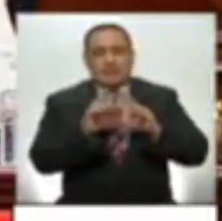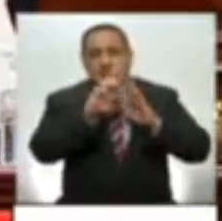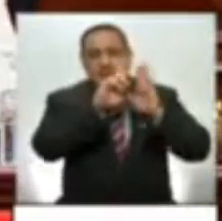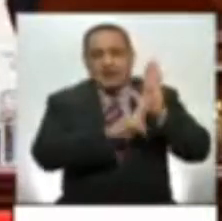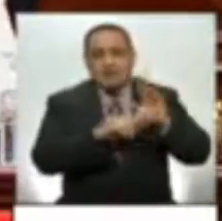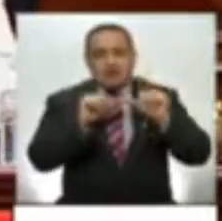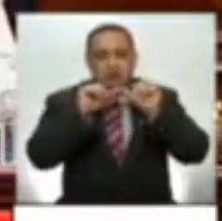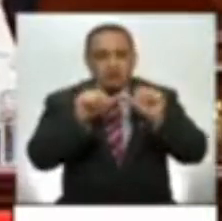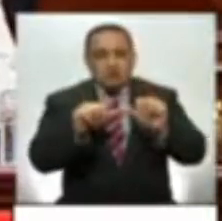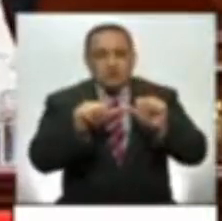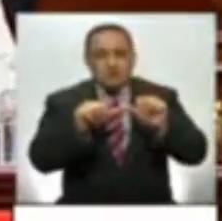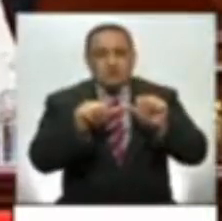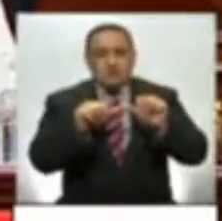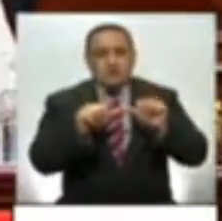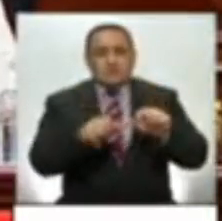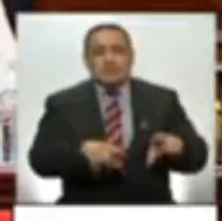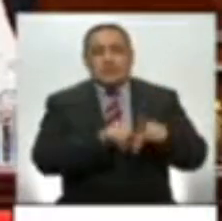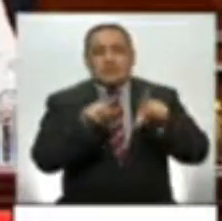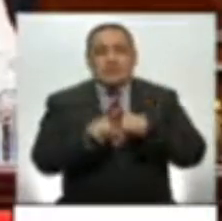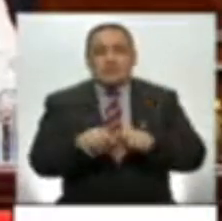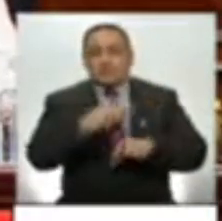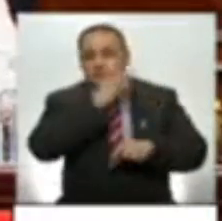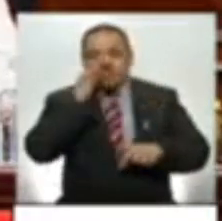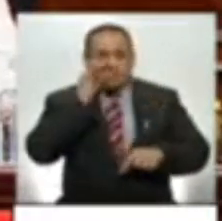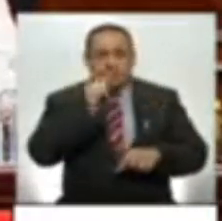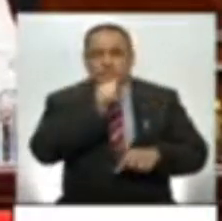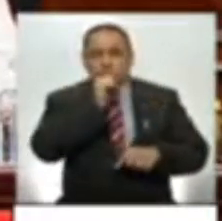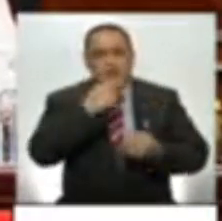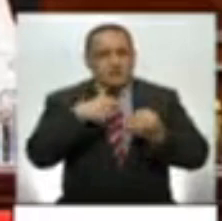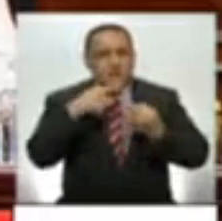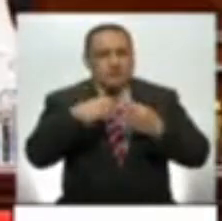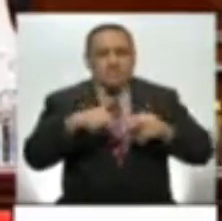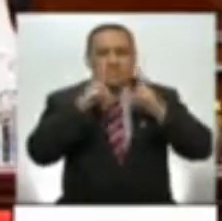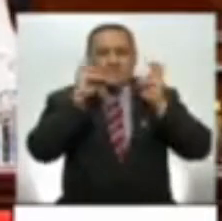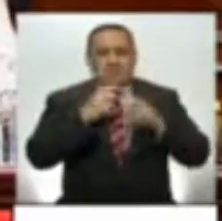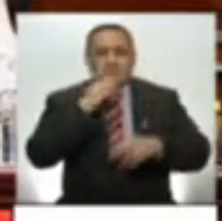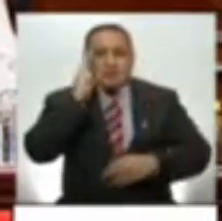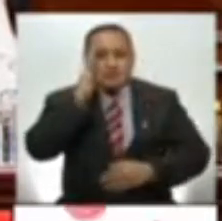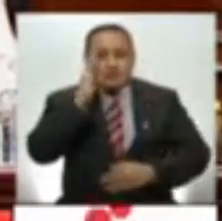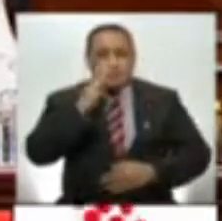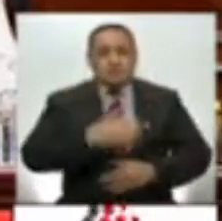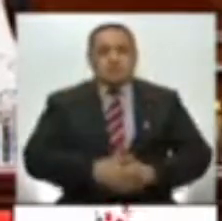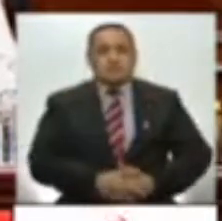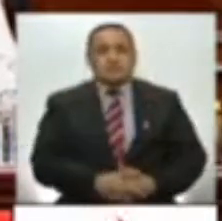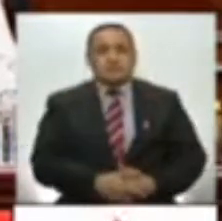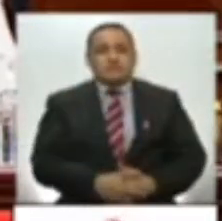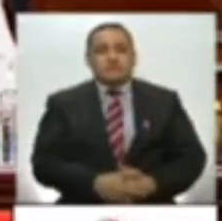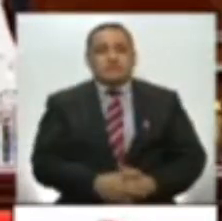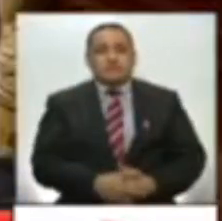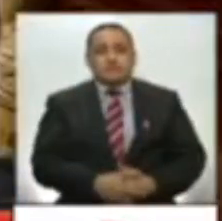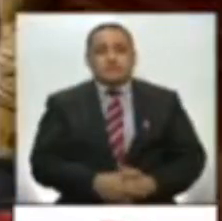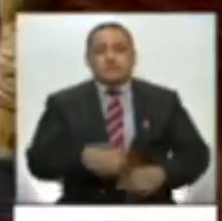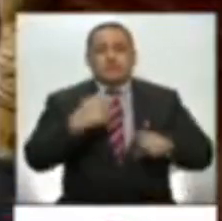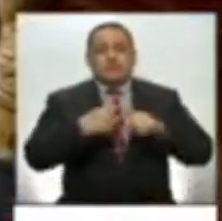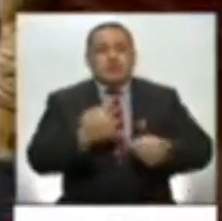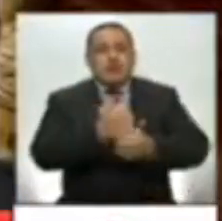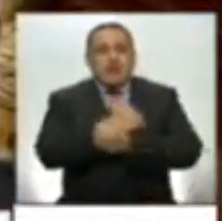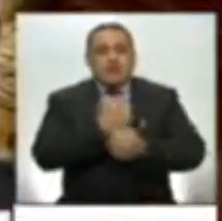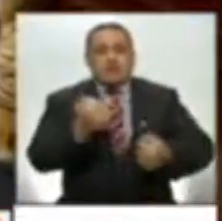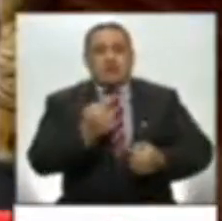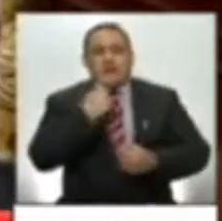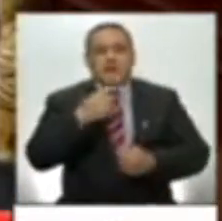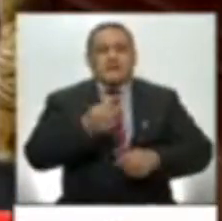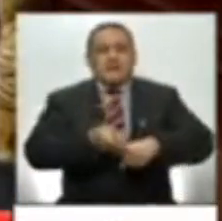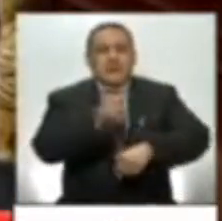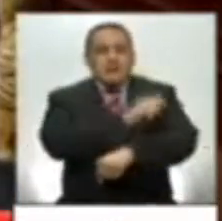y reglamentarias vigentes y guardar secreto en los asuntos así calificados? Por amor a la heroica